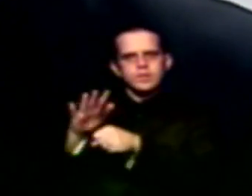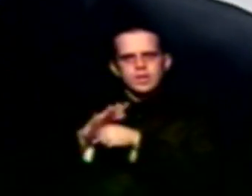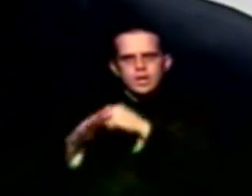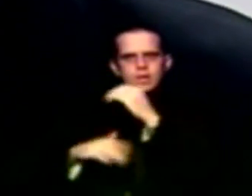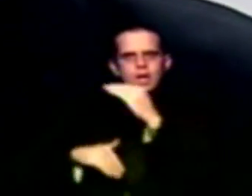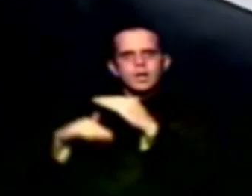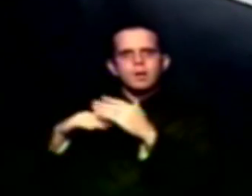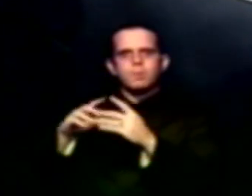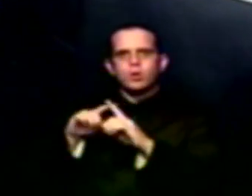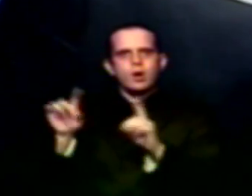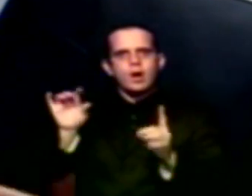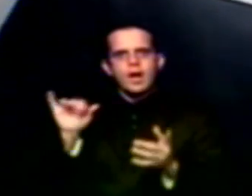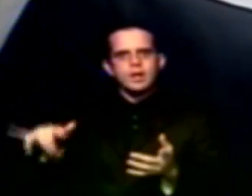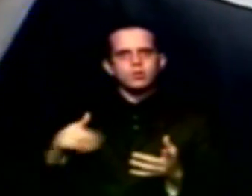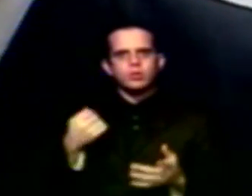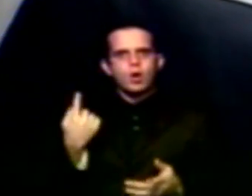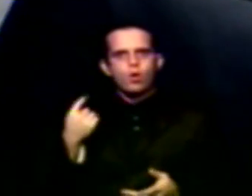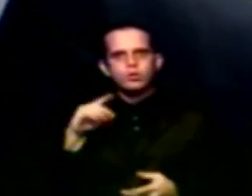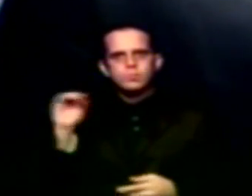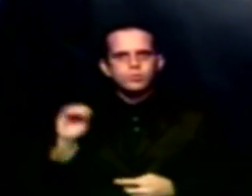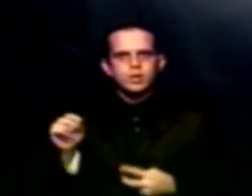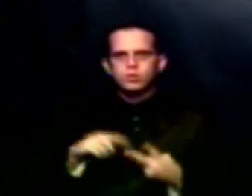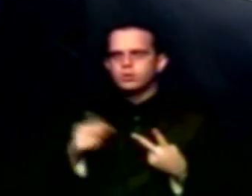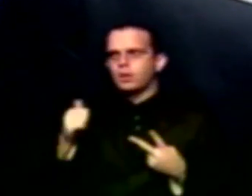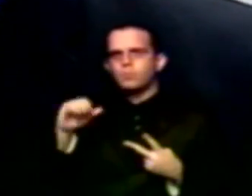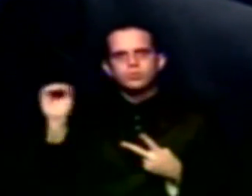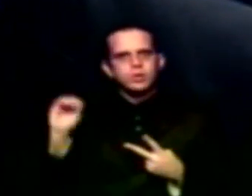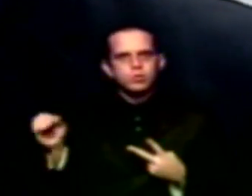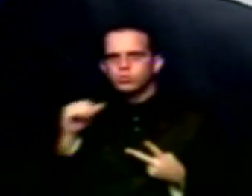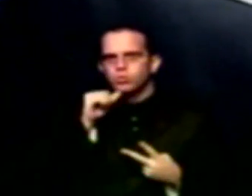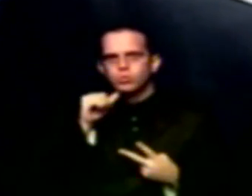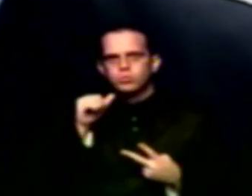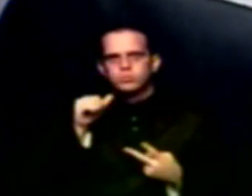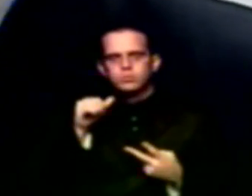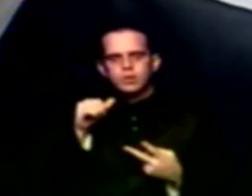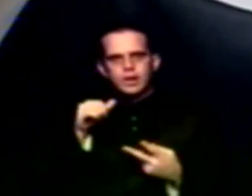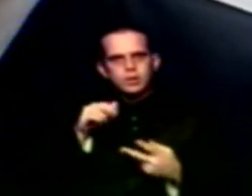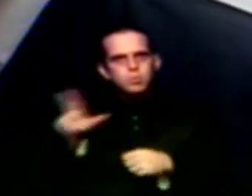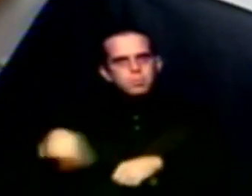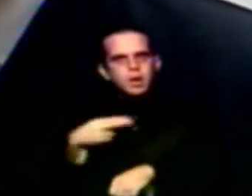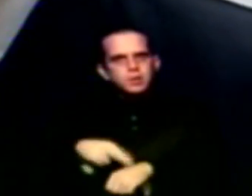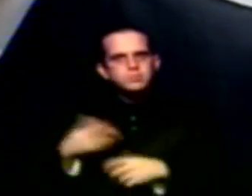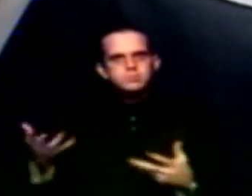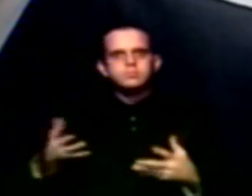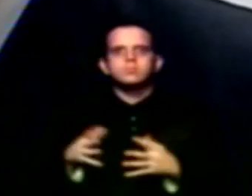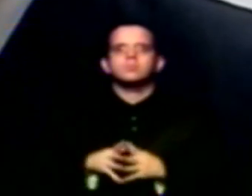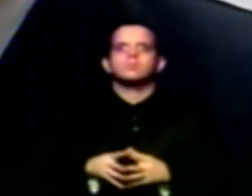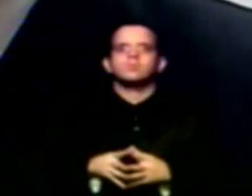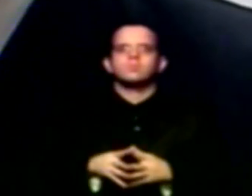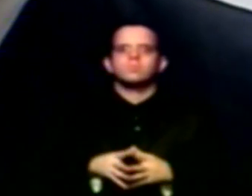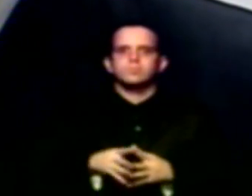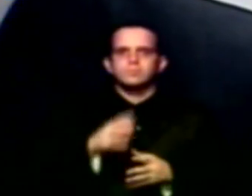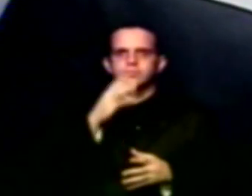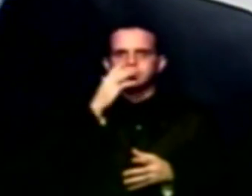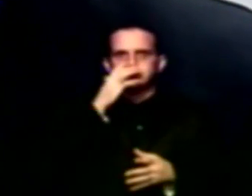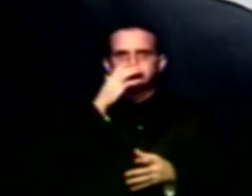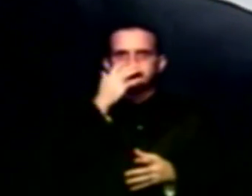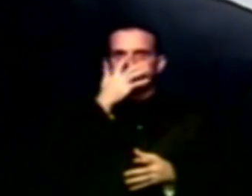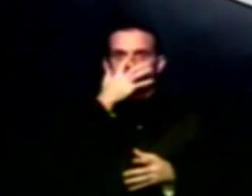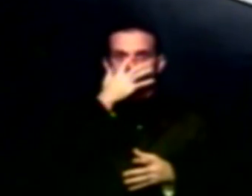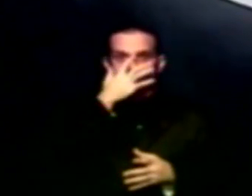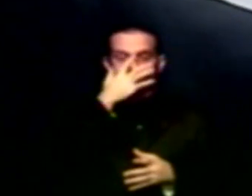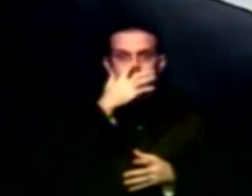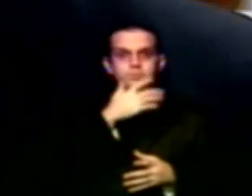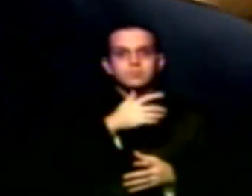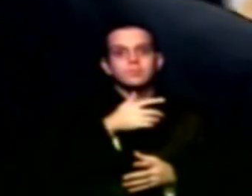es fuera de lo normal estar en 11, 10%. Lo que sí se ha llegado al tope es casi al tope, que existe un poco de espacio, 200